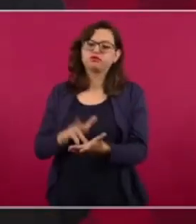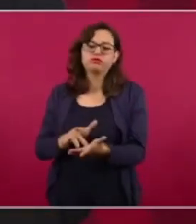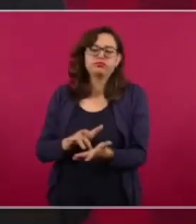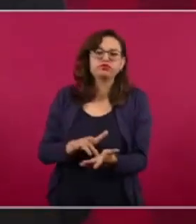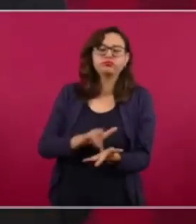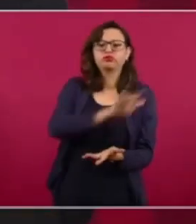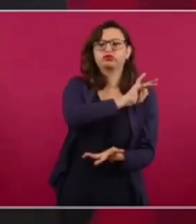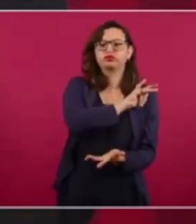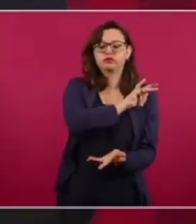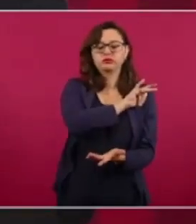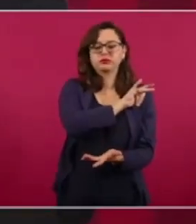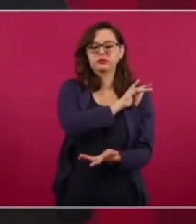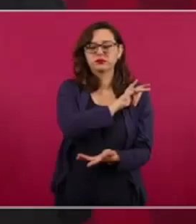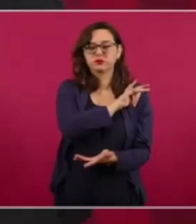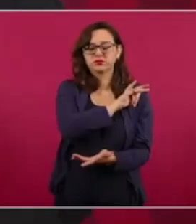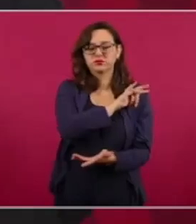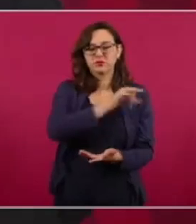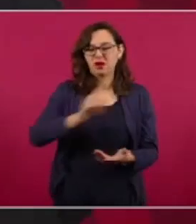sacando provecho,